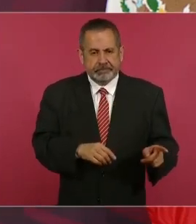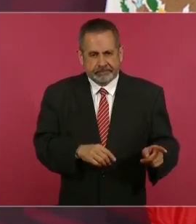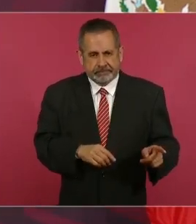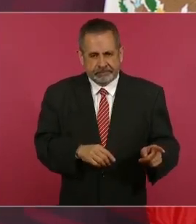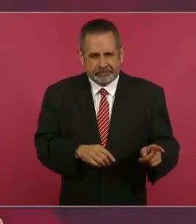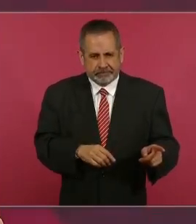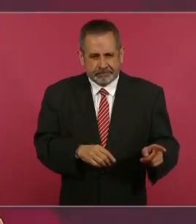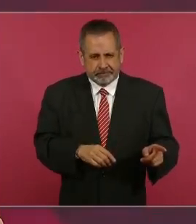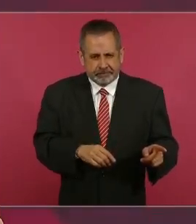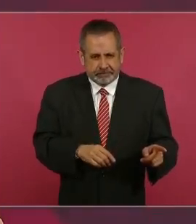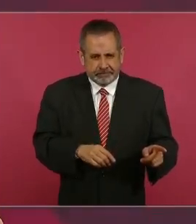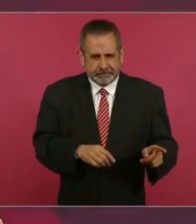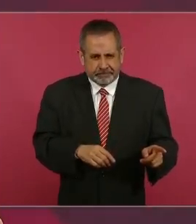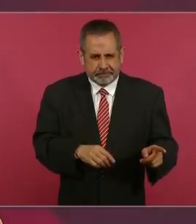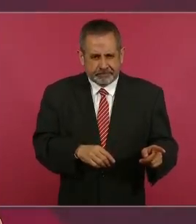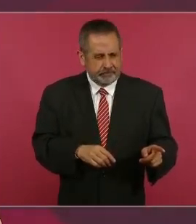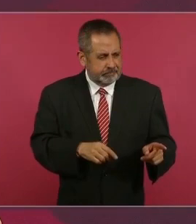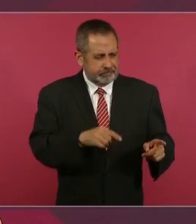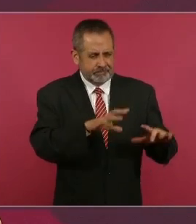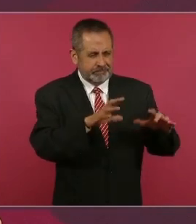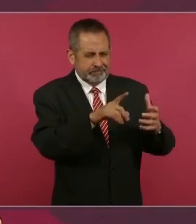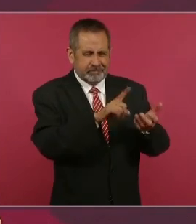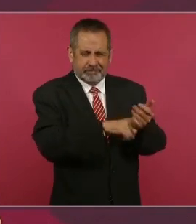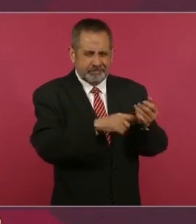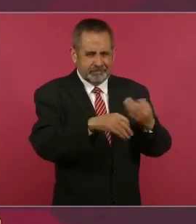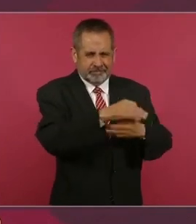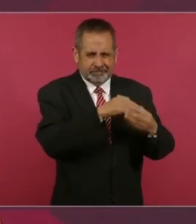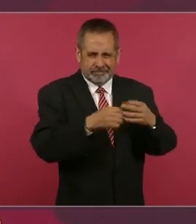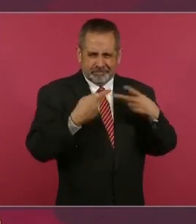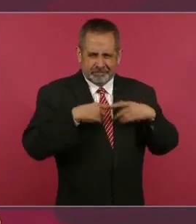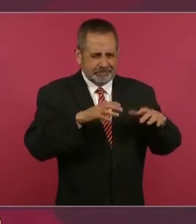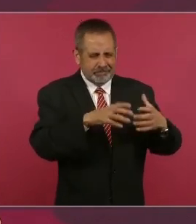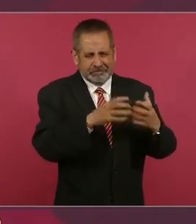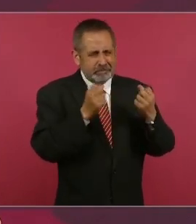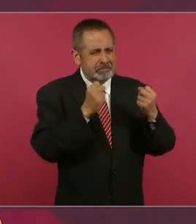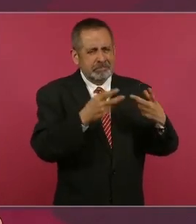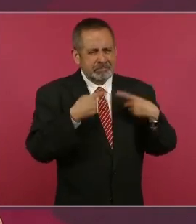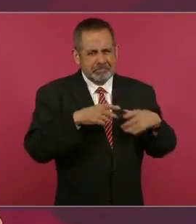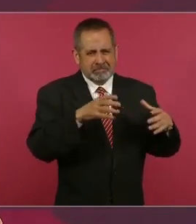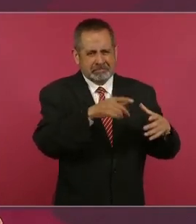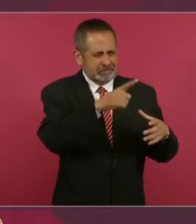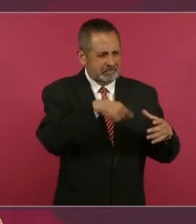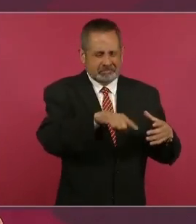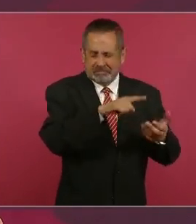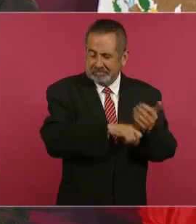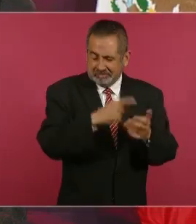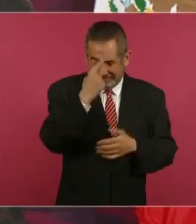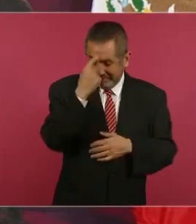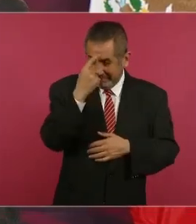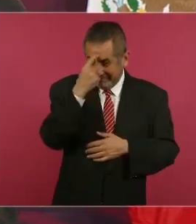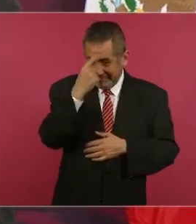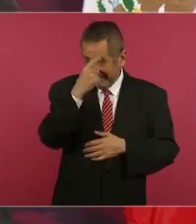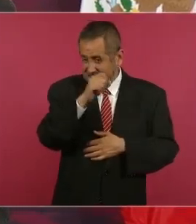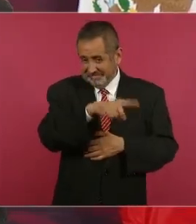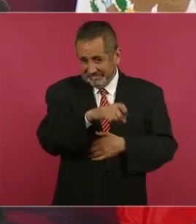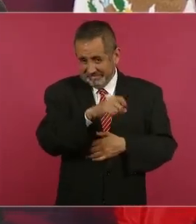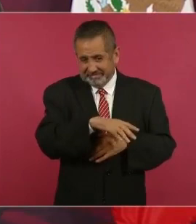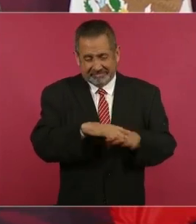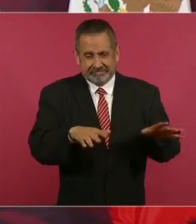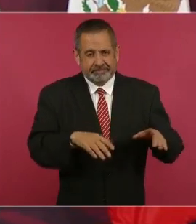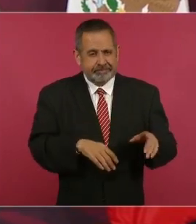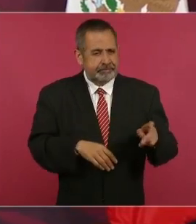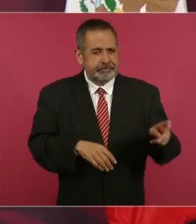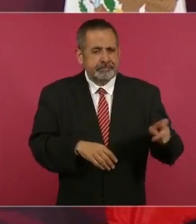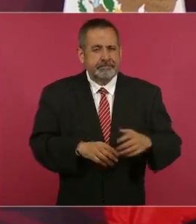este mundo, o de muchas personas de este mundo, por